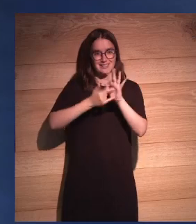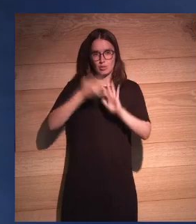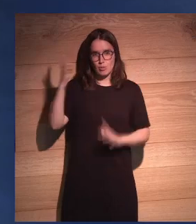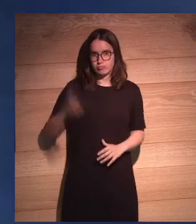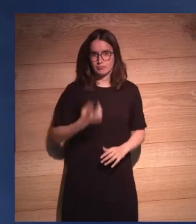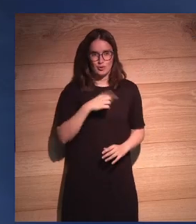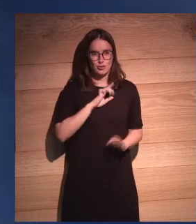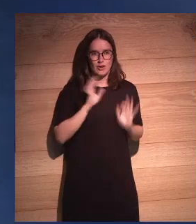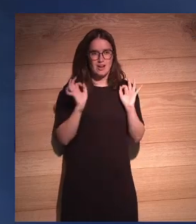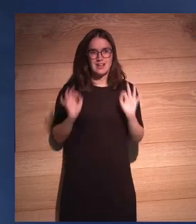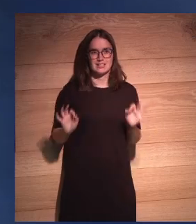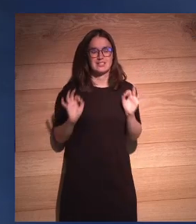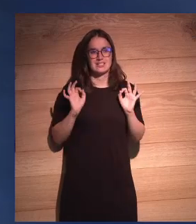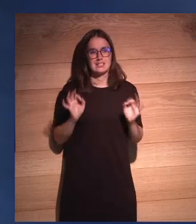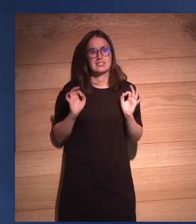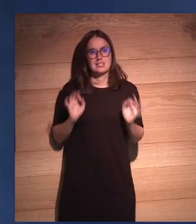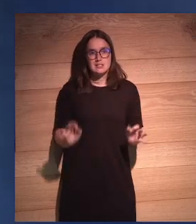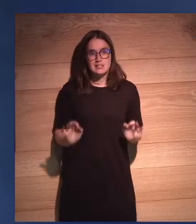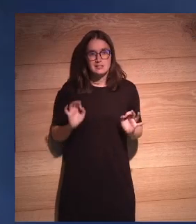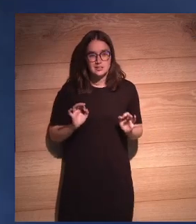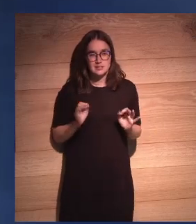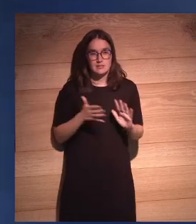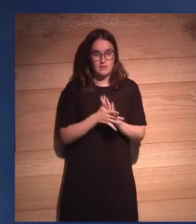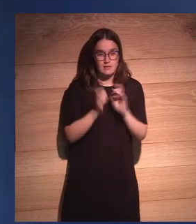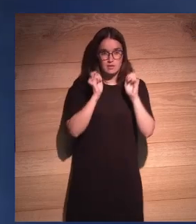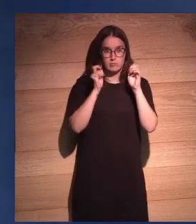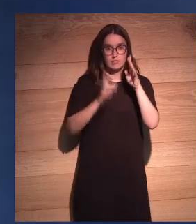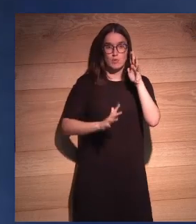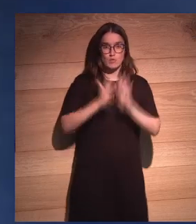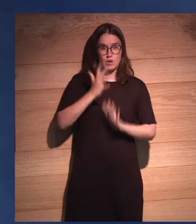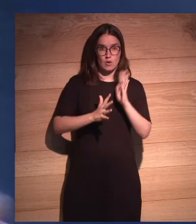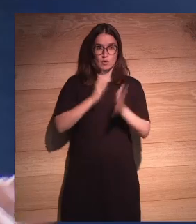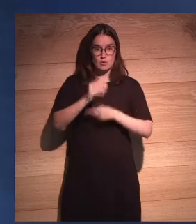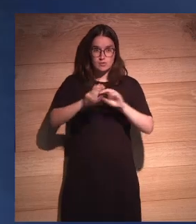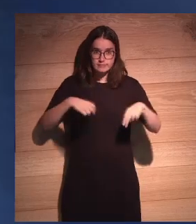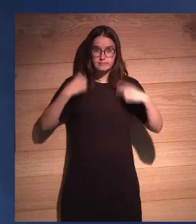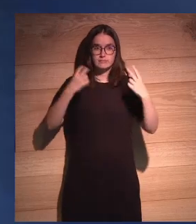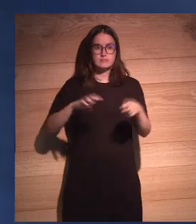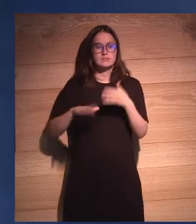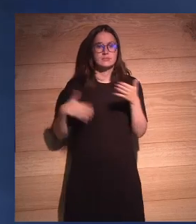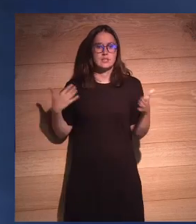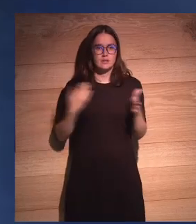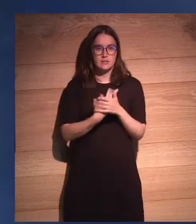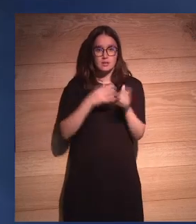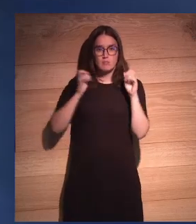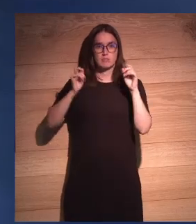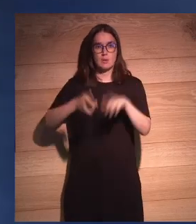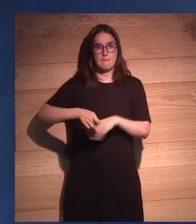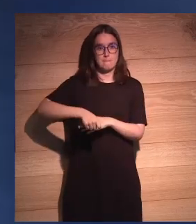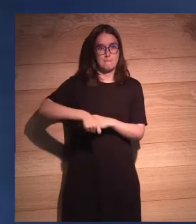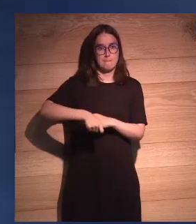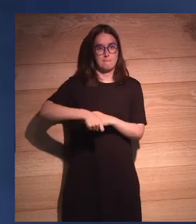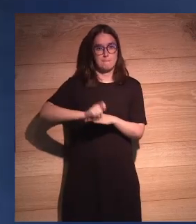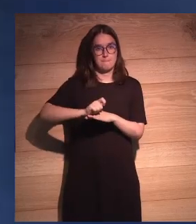tecnológicos. Desde que descubrimos el fuego y lo reutilizamos hasta que descubrimos la palanca,